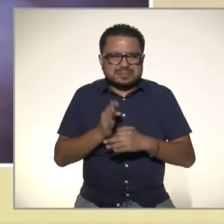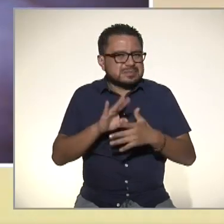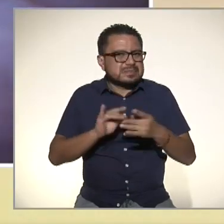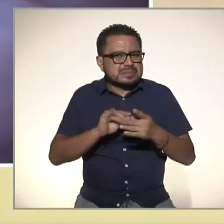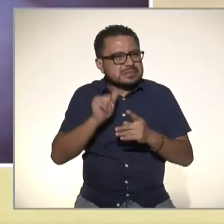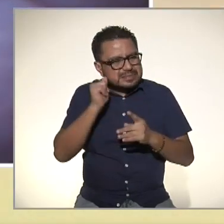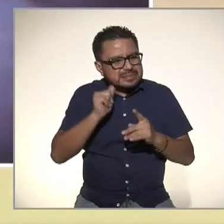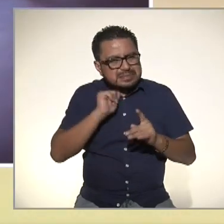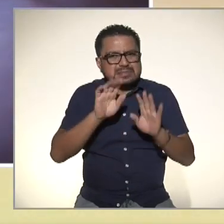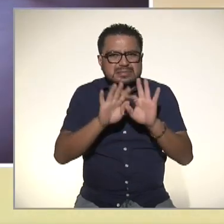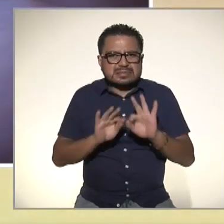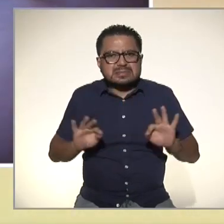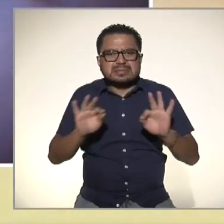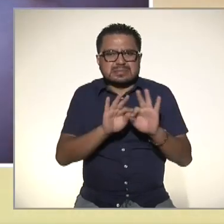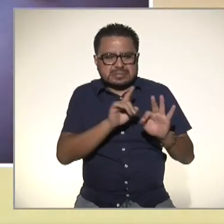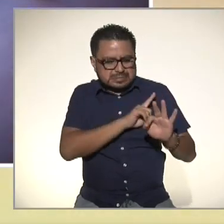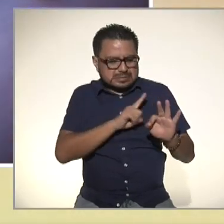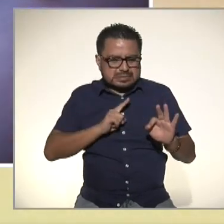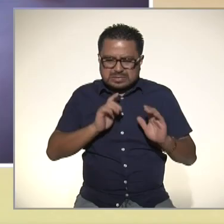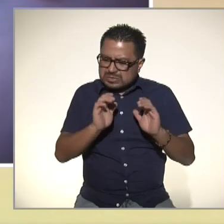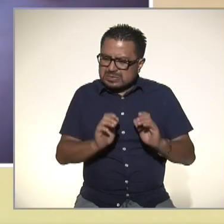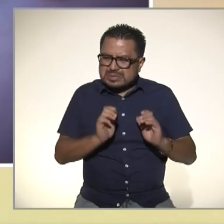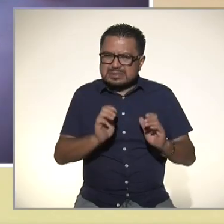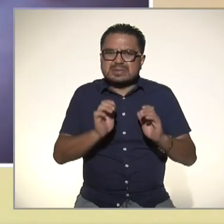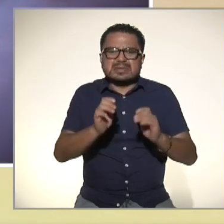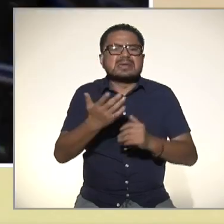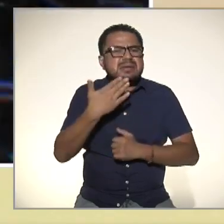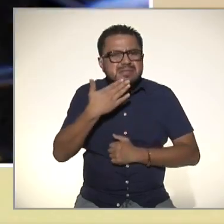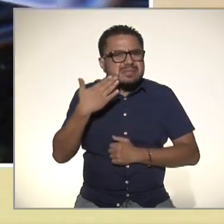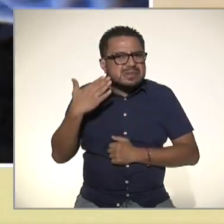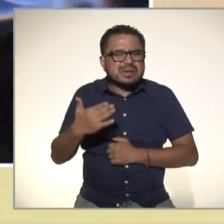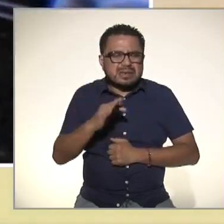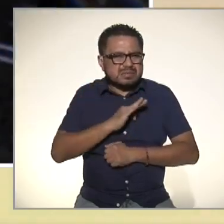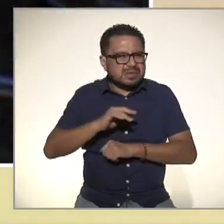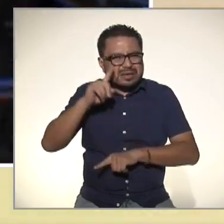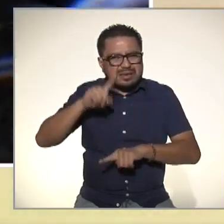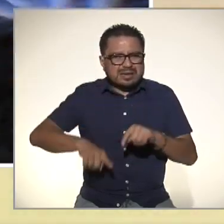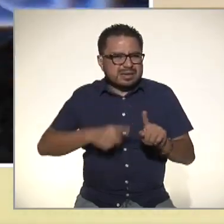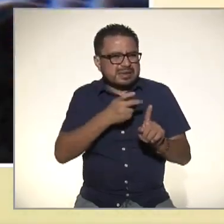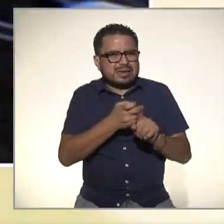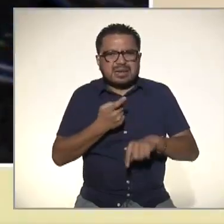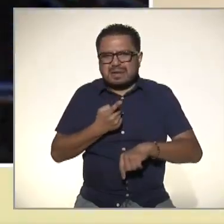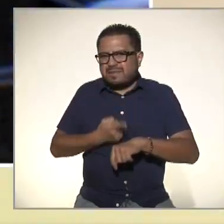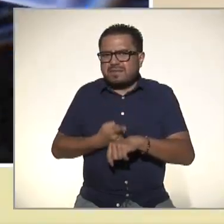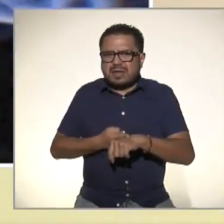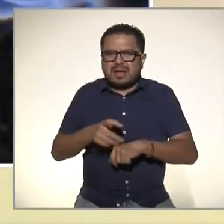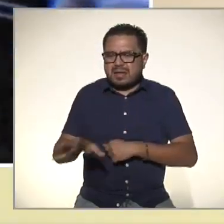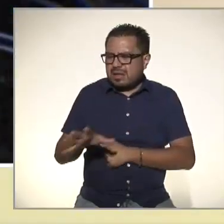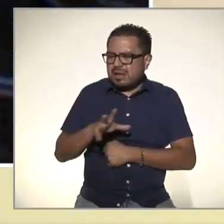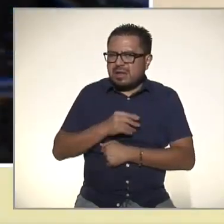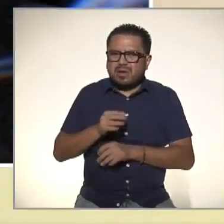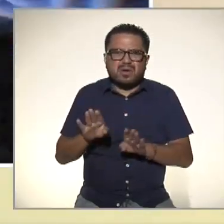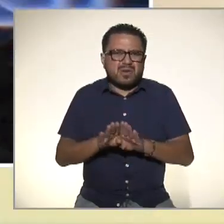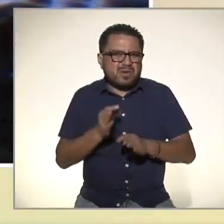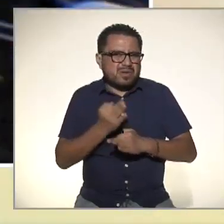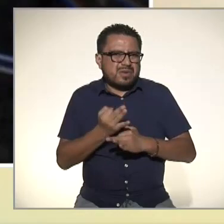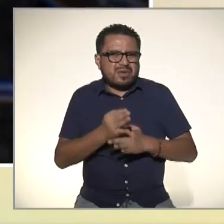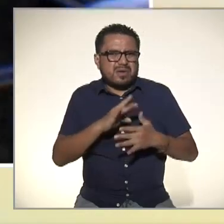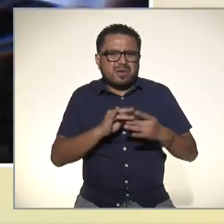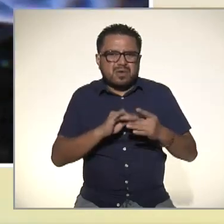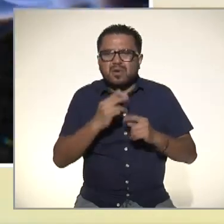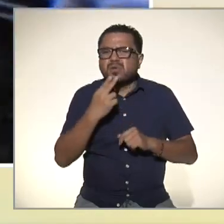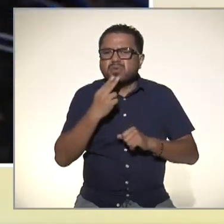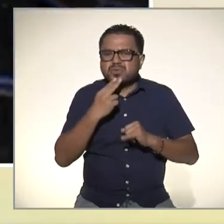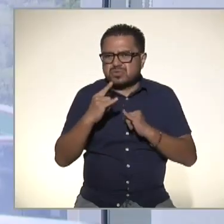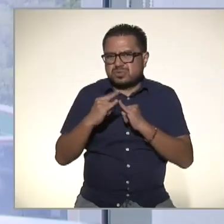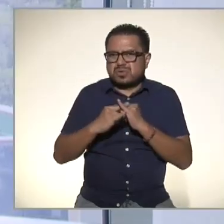es importante tener el cuidado adecuado para tratar de evitar este tipo de enfermedades. Como les decía, el uso de